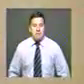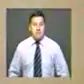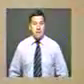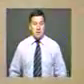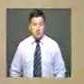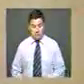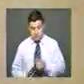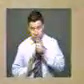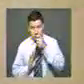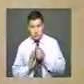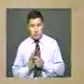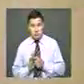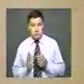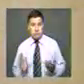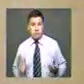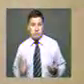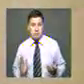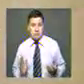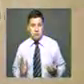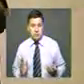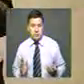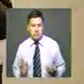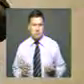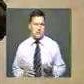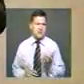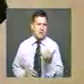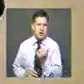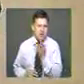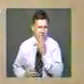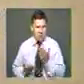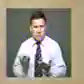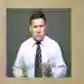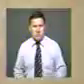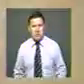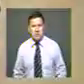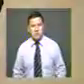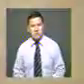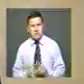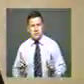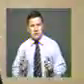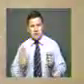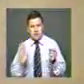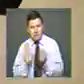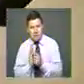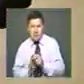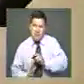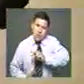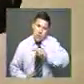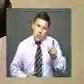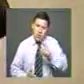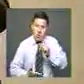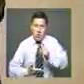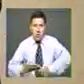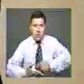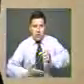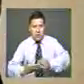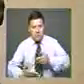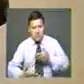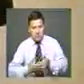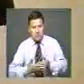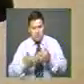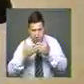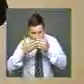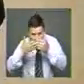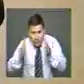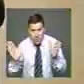el matrimonio, tendríamos que decir es inexistente, pero si es otro contrato